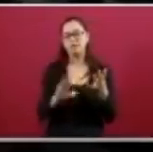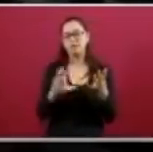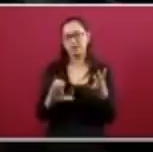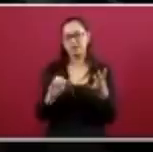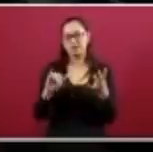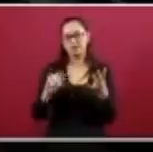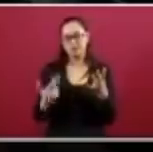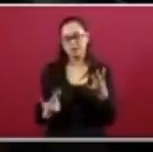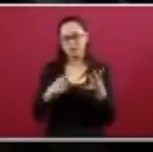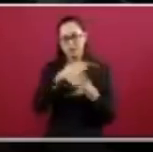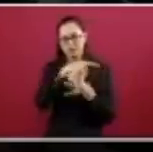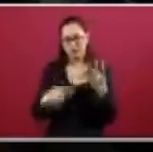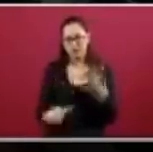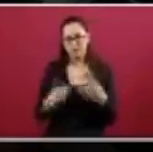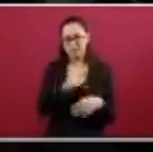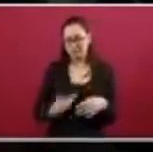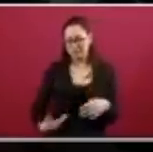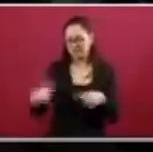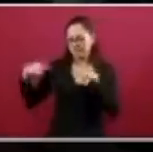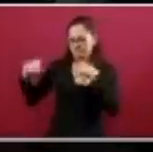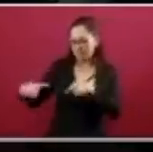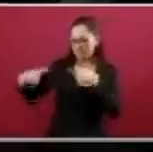sido